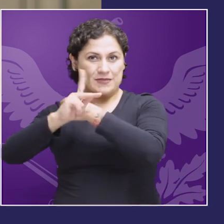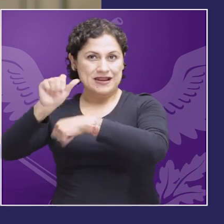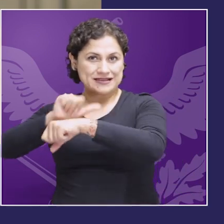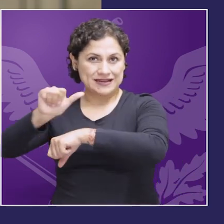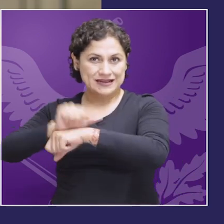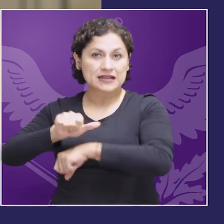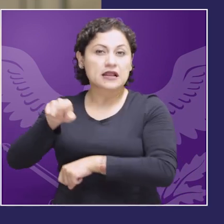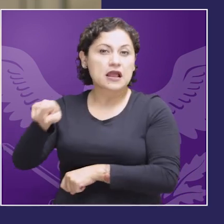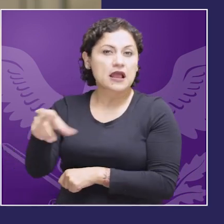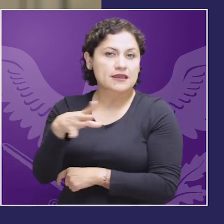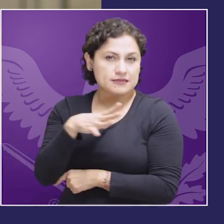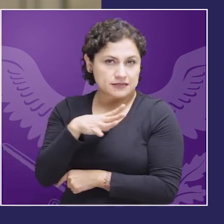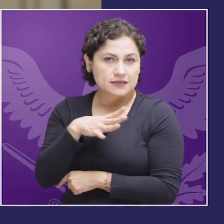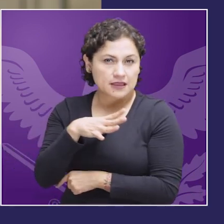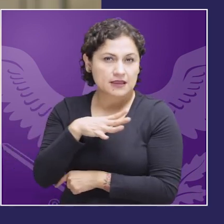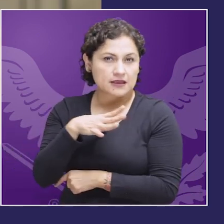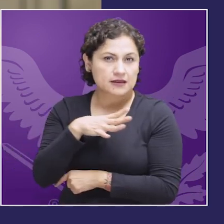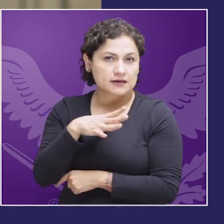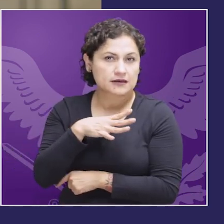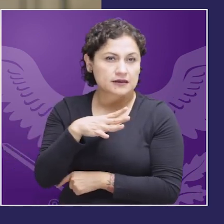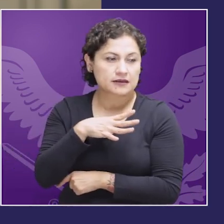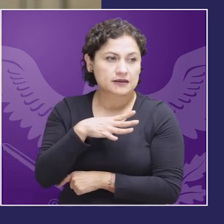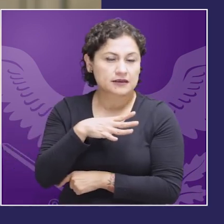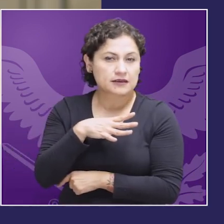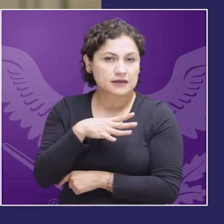Mujer tiene una cápsula,